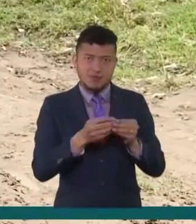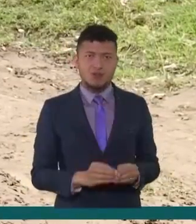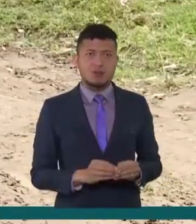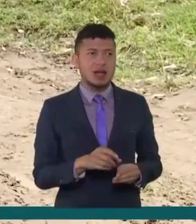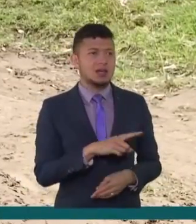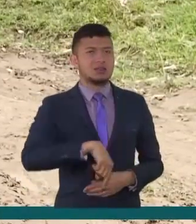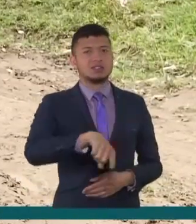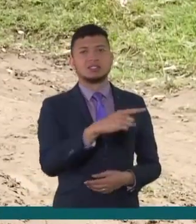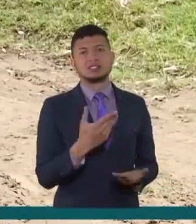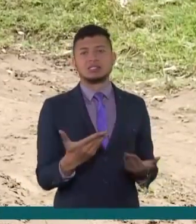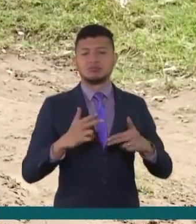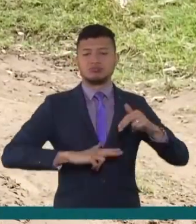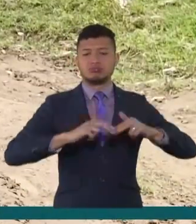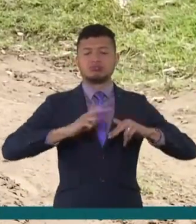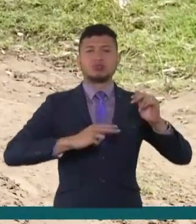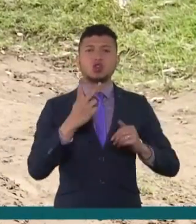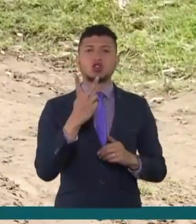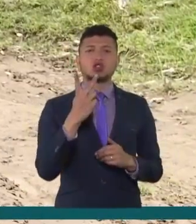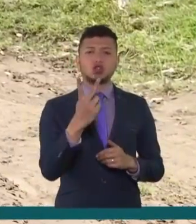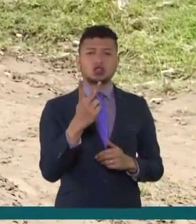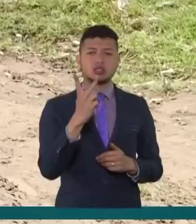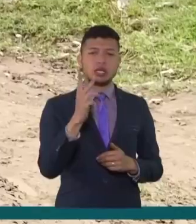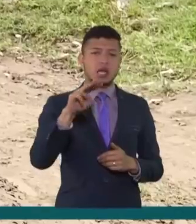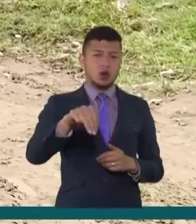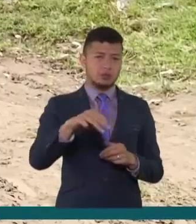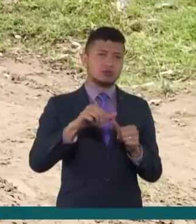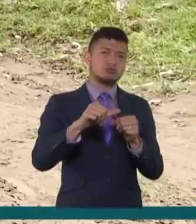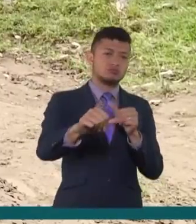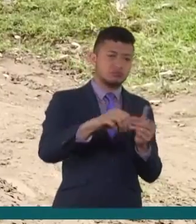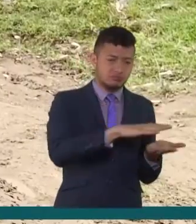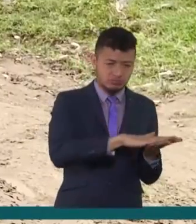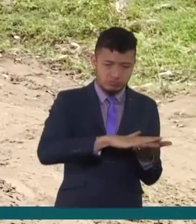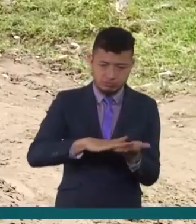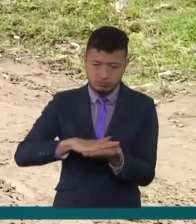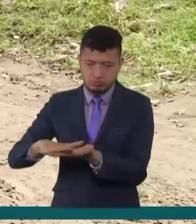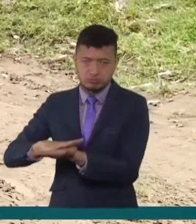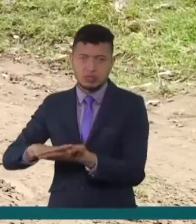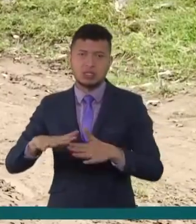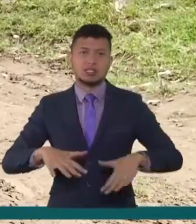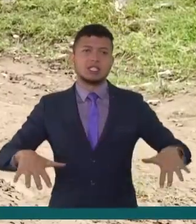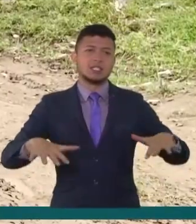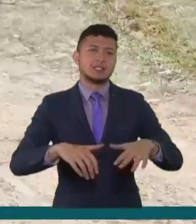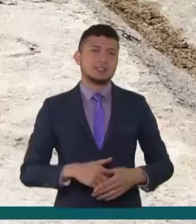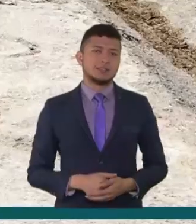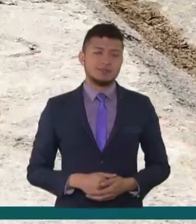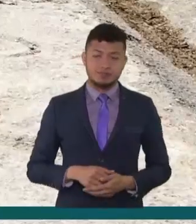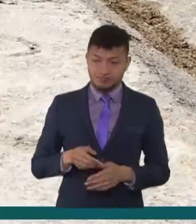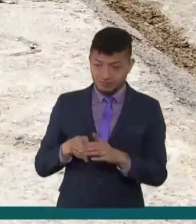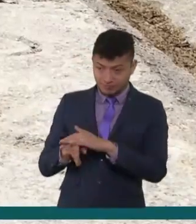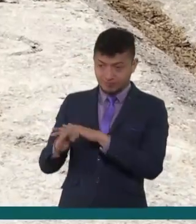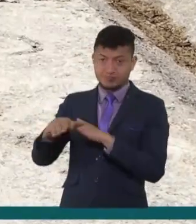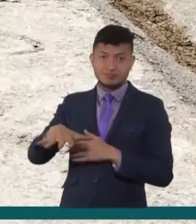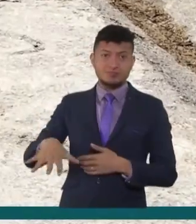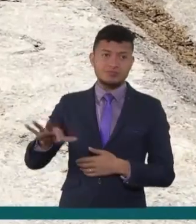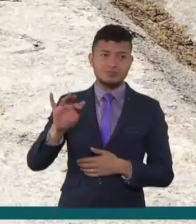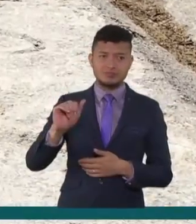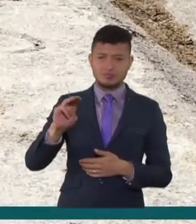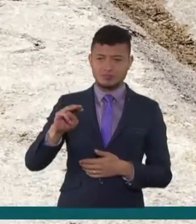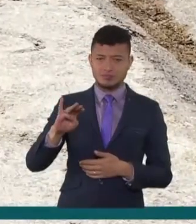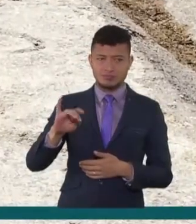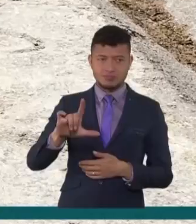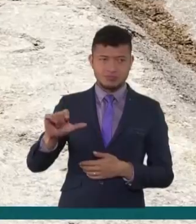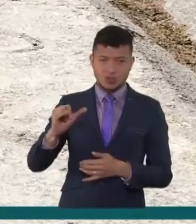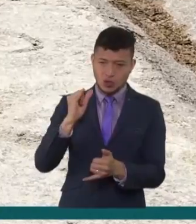a través de esa modalidad hemos podido construir cerca de dos kilómetros de placa huella en varias variedades del municipio de Rivera justo el ingreso del sector del